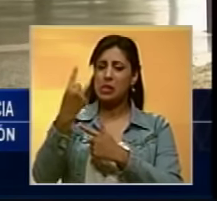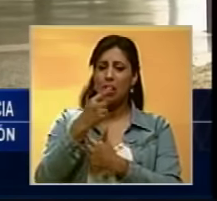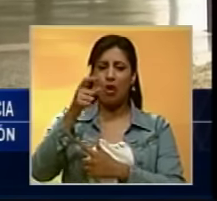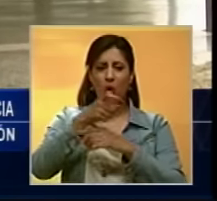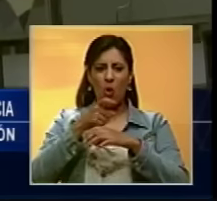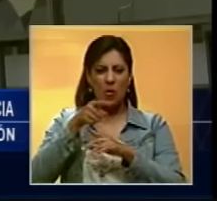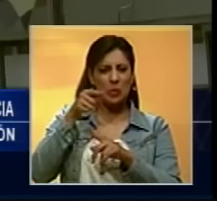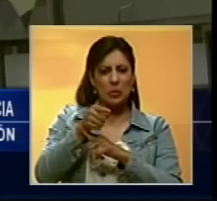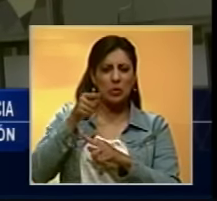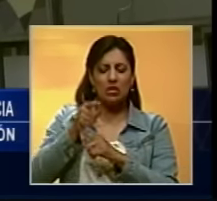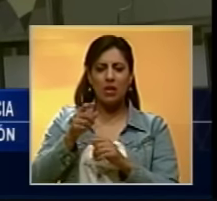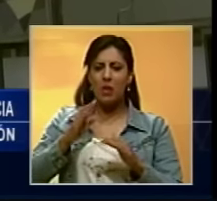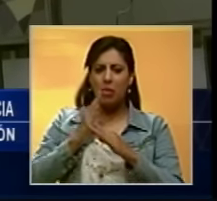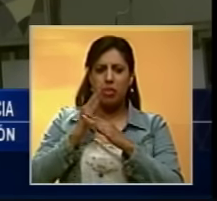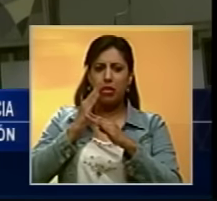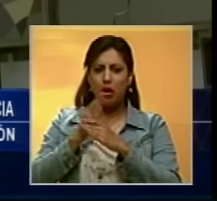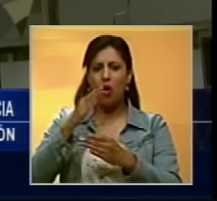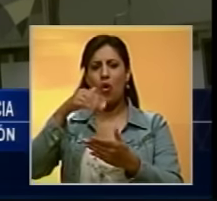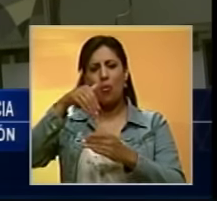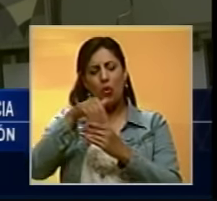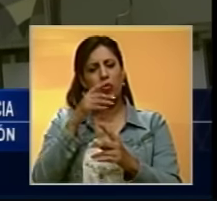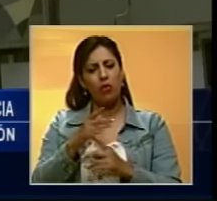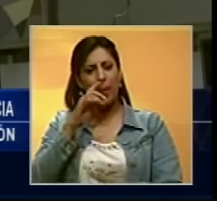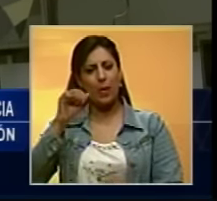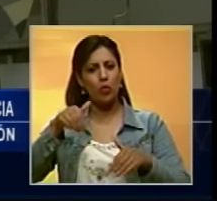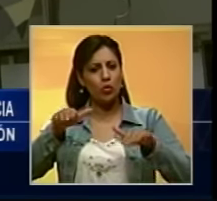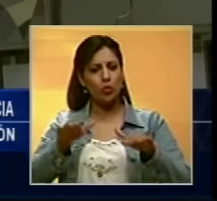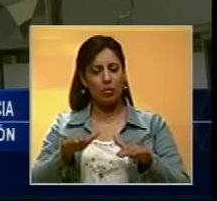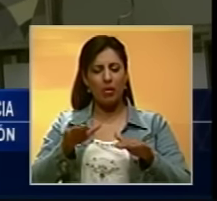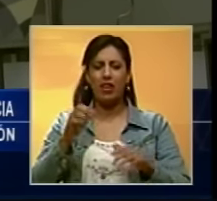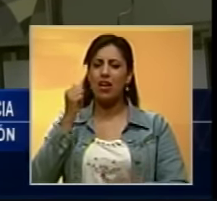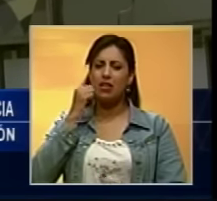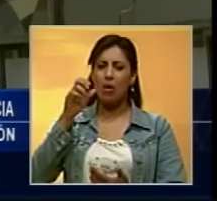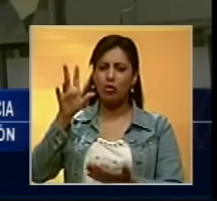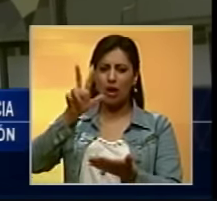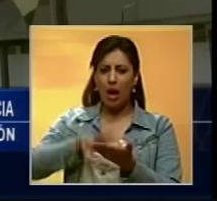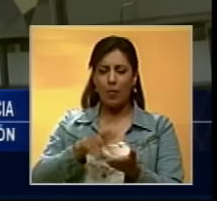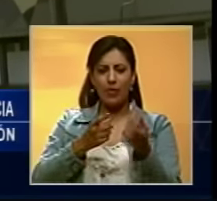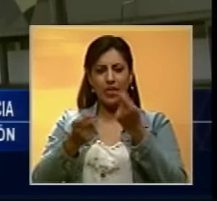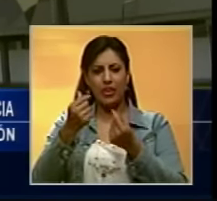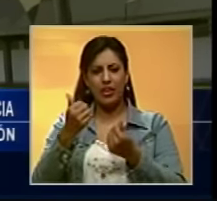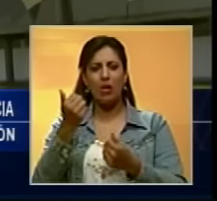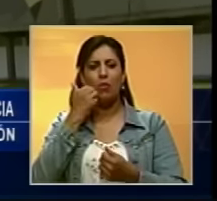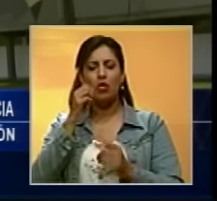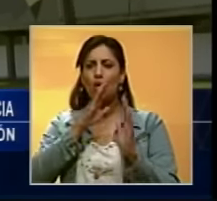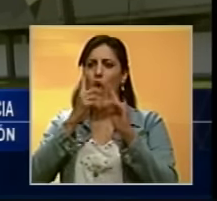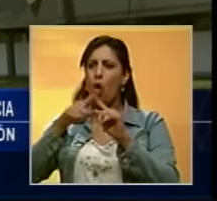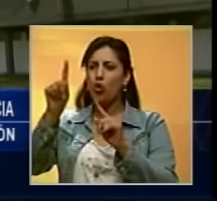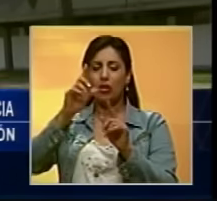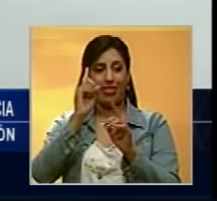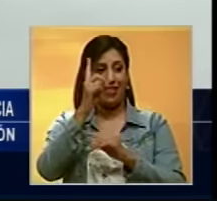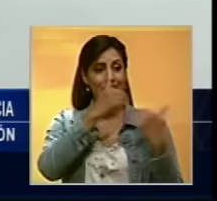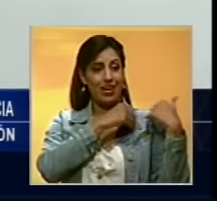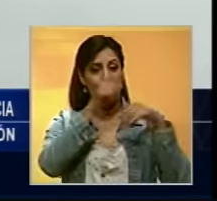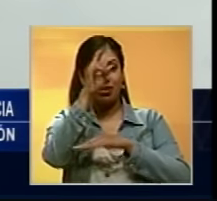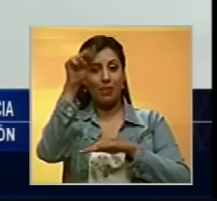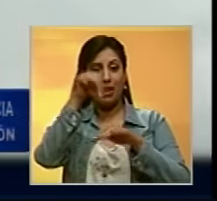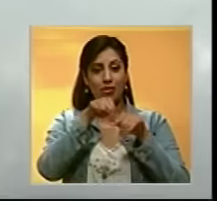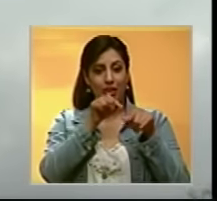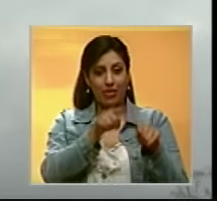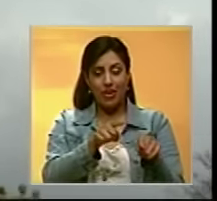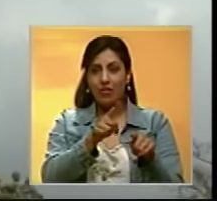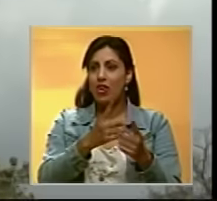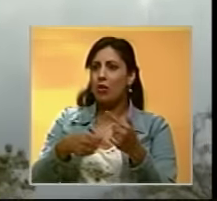del gobierno en impedir el referéndum revocatorio y la irregular aprobación del presupuesto por un órgano distinto al investido por la